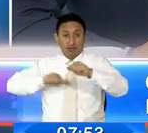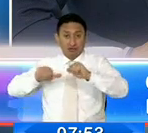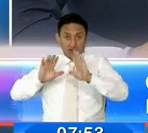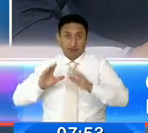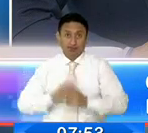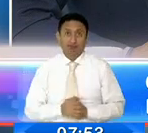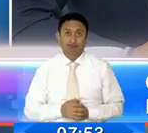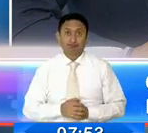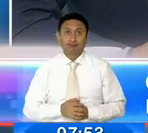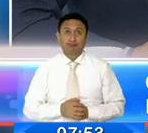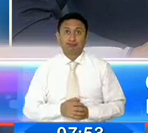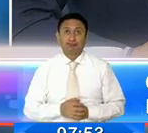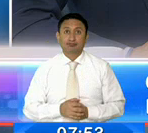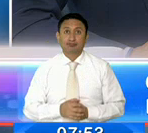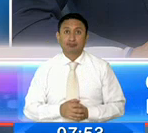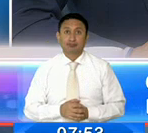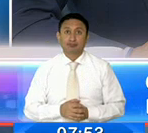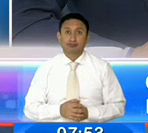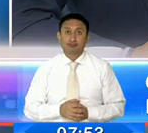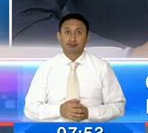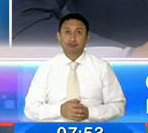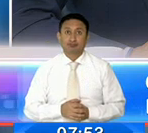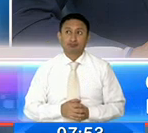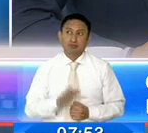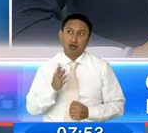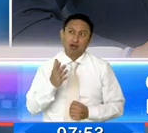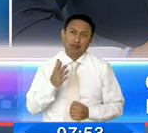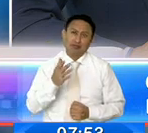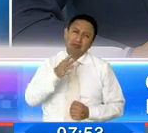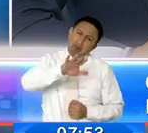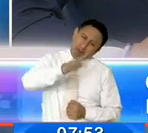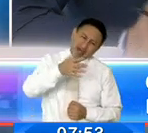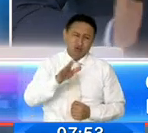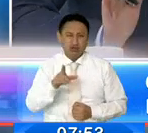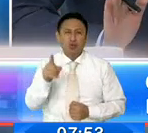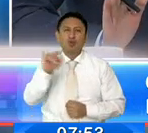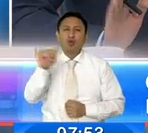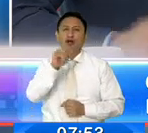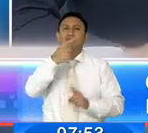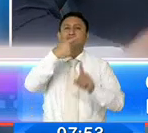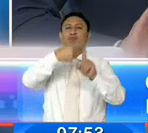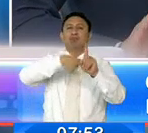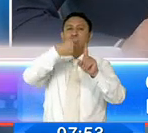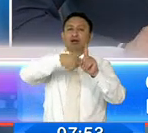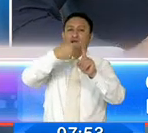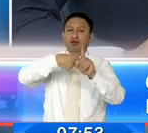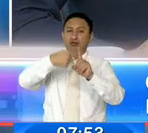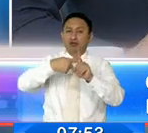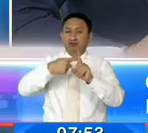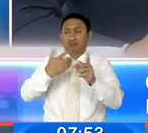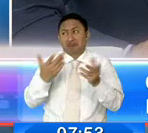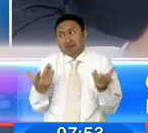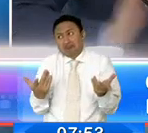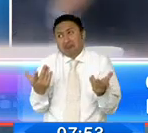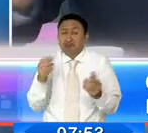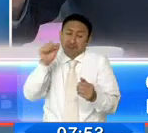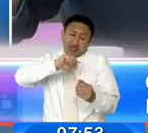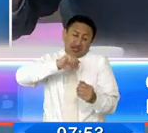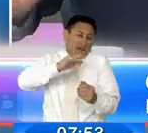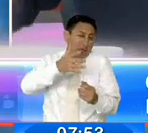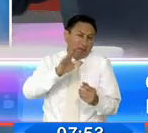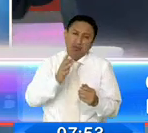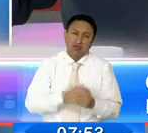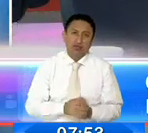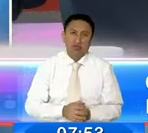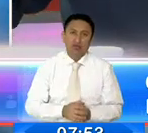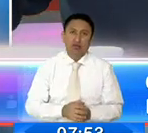Con términos una refinería, criollos, ministro, es un arriendo. más o menos, sí, esta es una forma Entiendo. coloquial, coloquial de Para